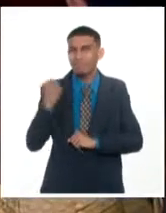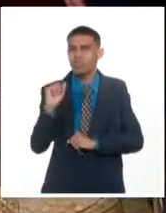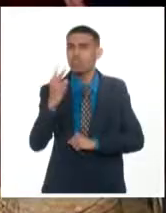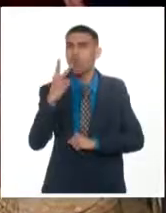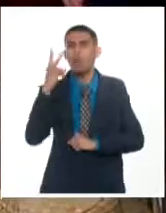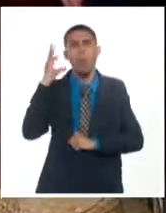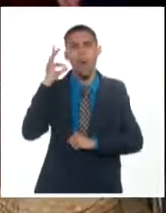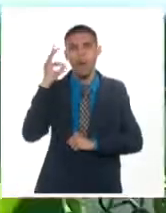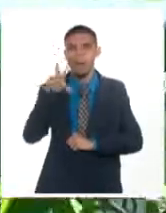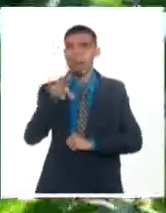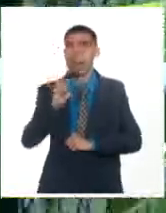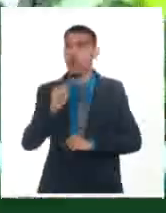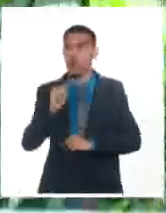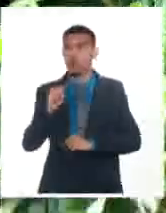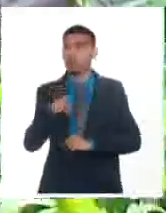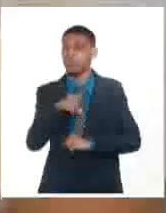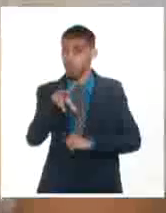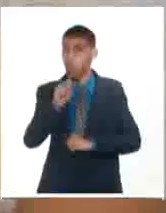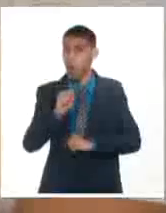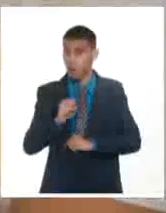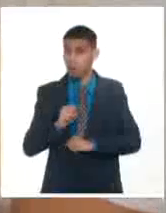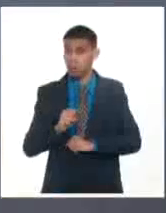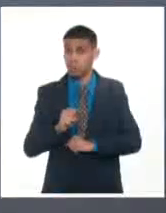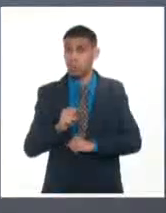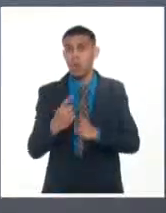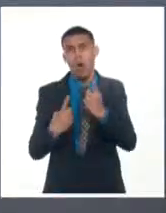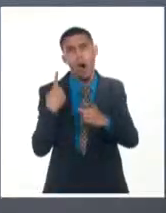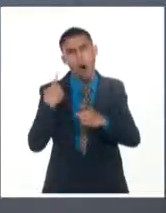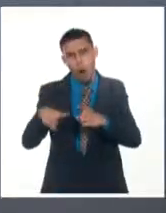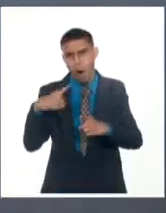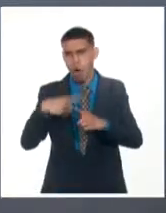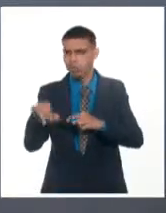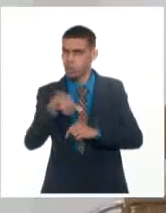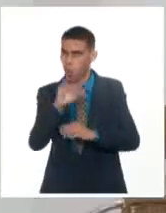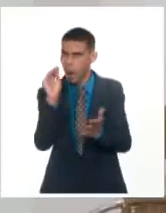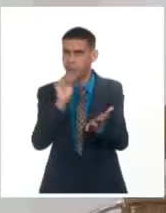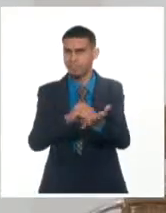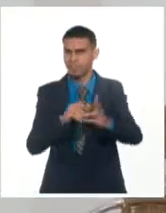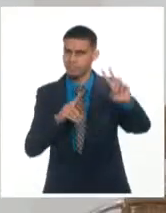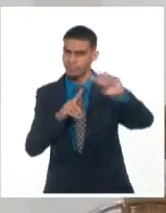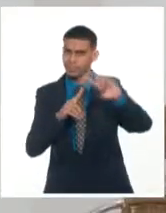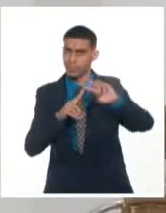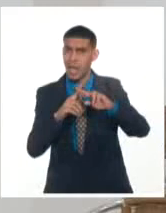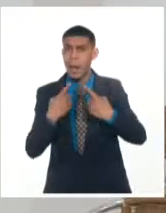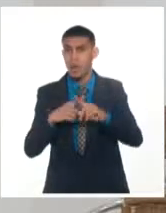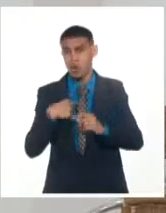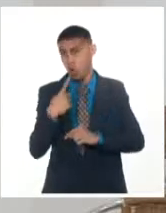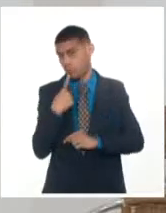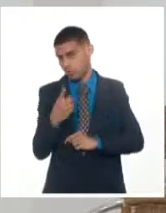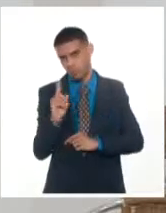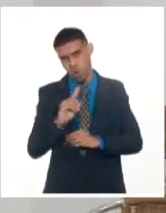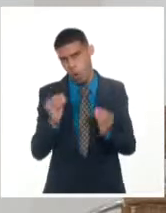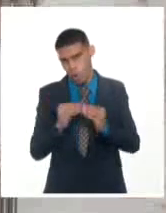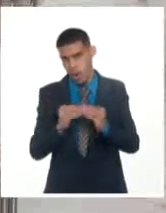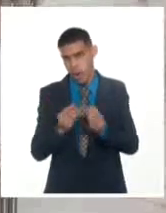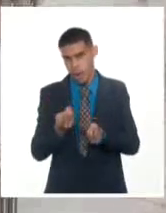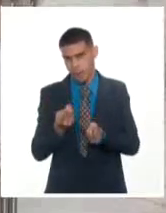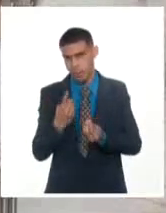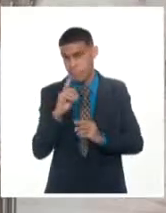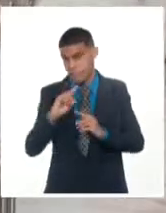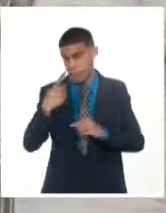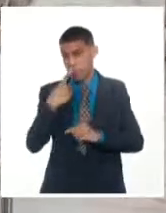curiosidades que no puedo contar, que ocurren también, algunas sorpresas en esa serie, pero me parece que ha quedado muy